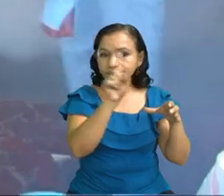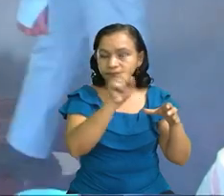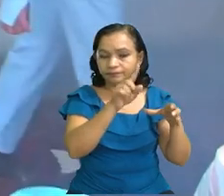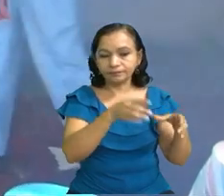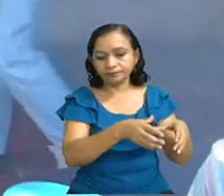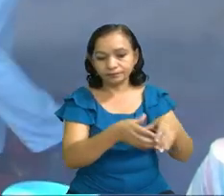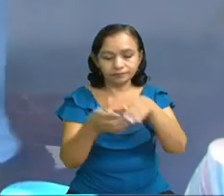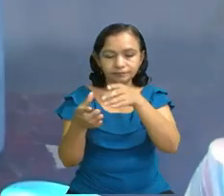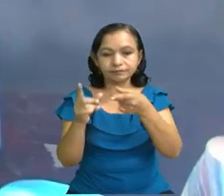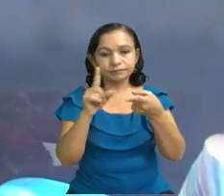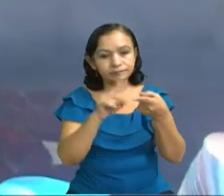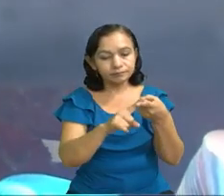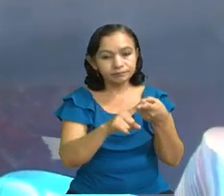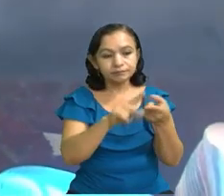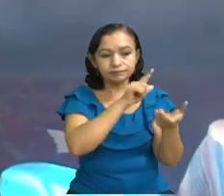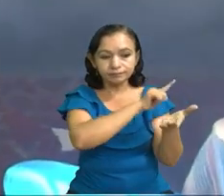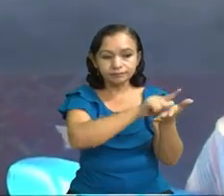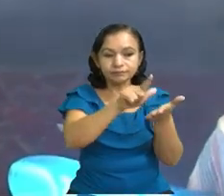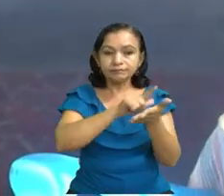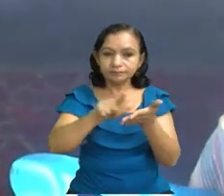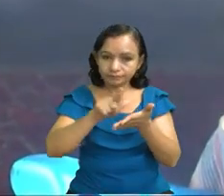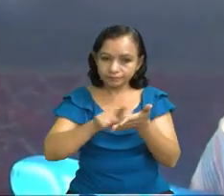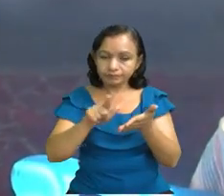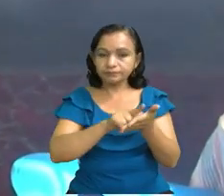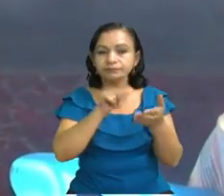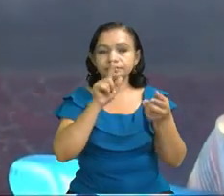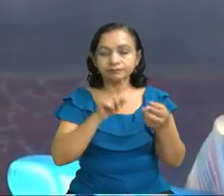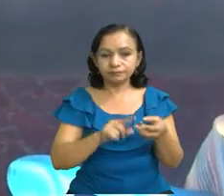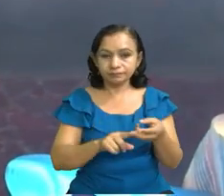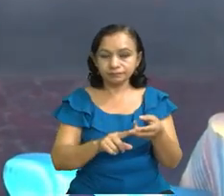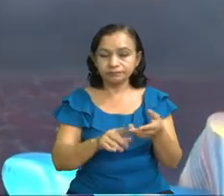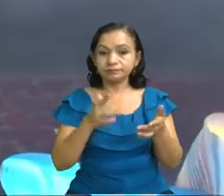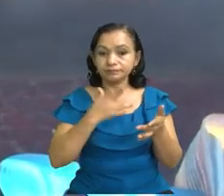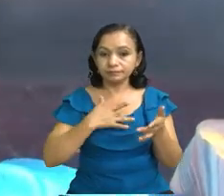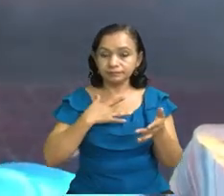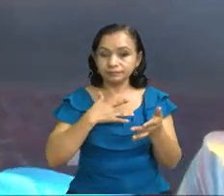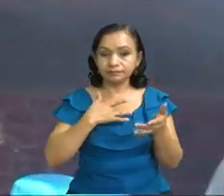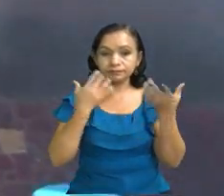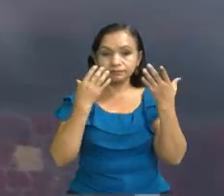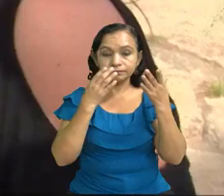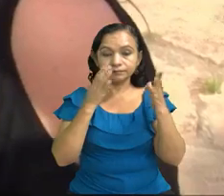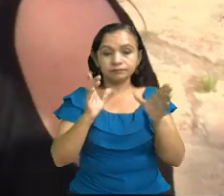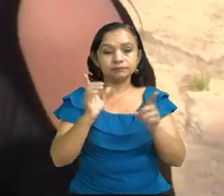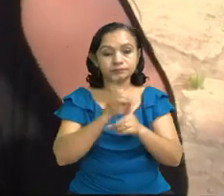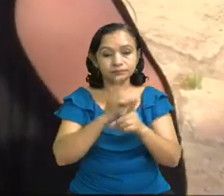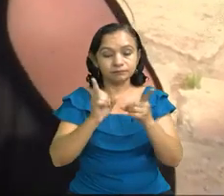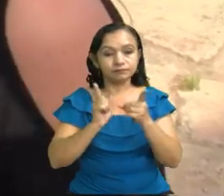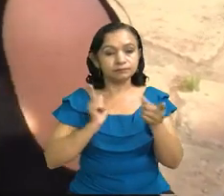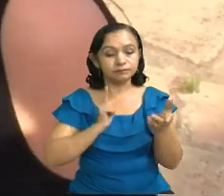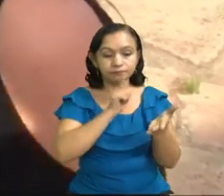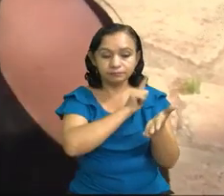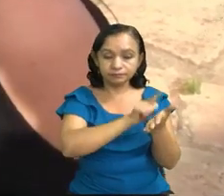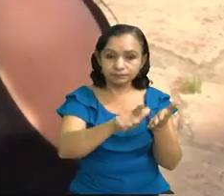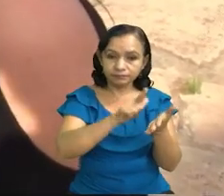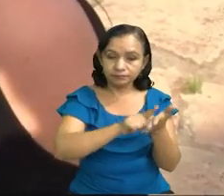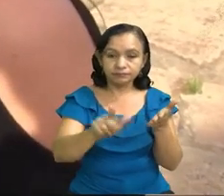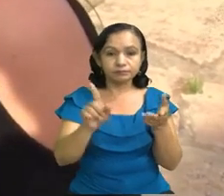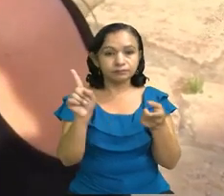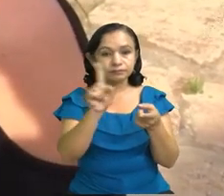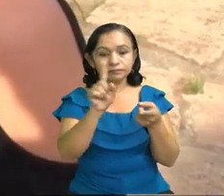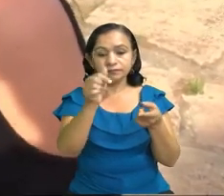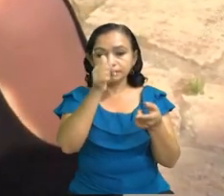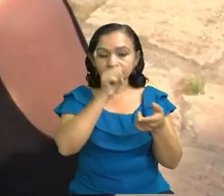saca limpiar, tener limpio. Esas son las medidas que tomamos. Limpieza, no tener